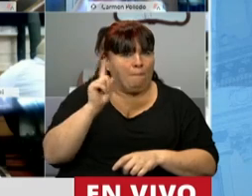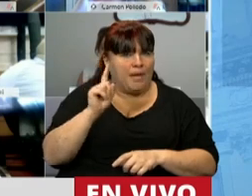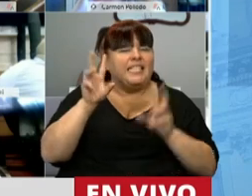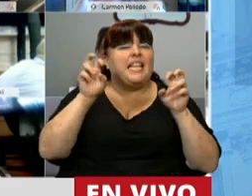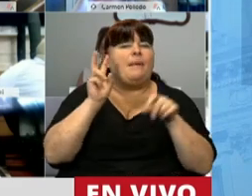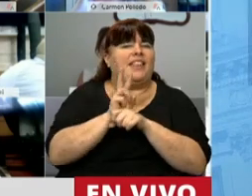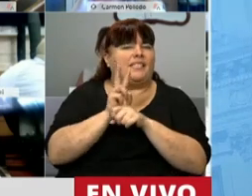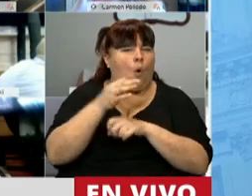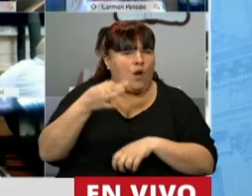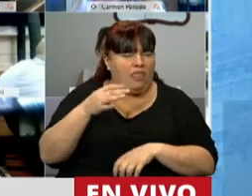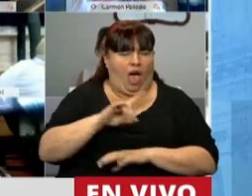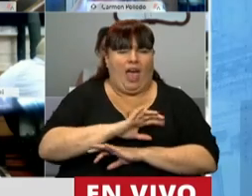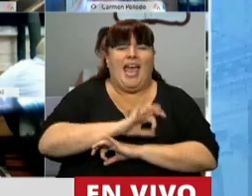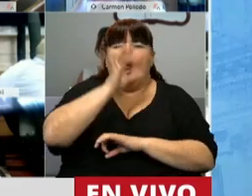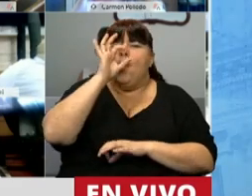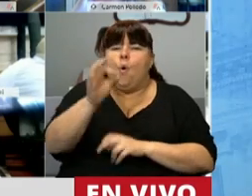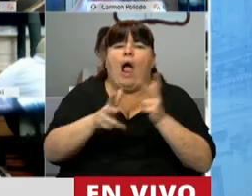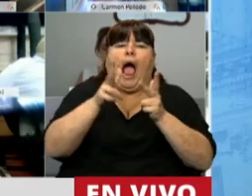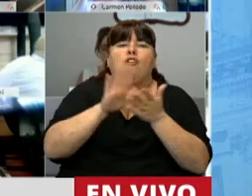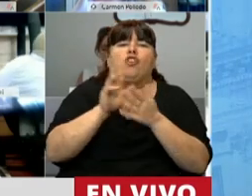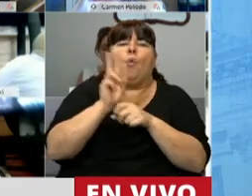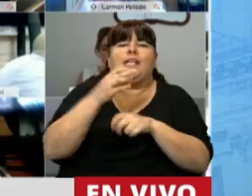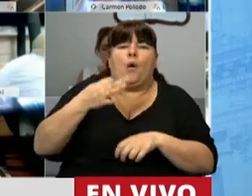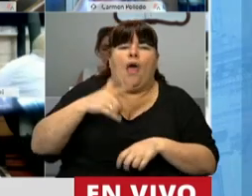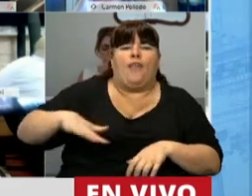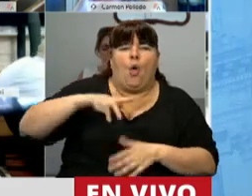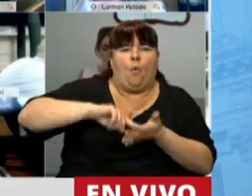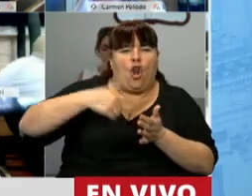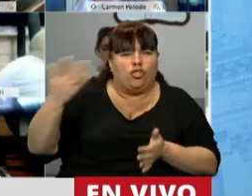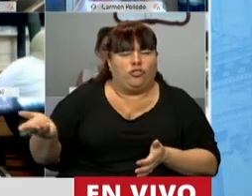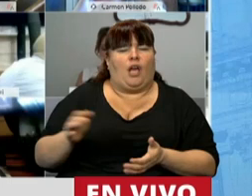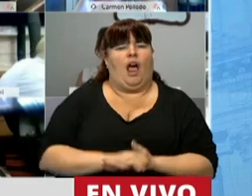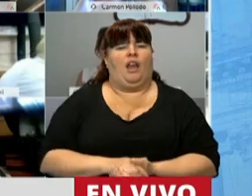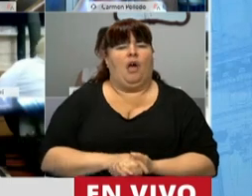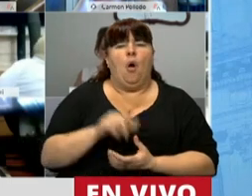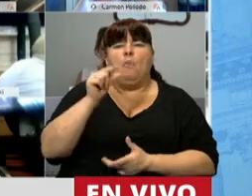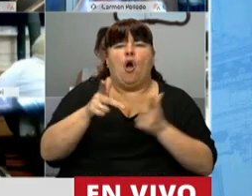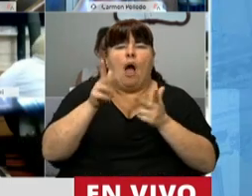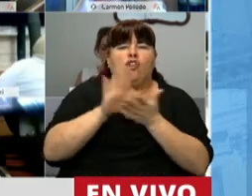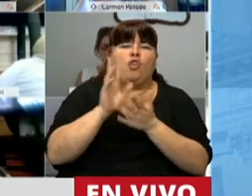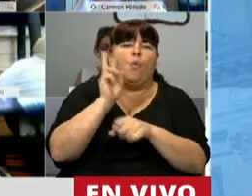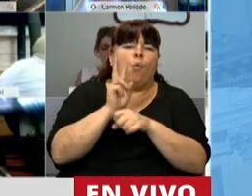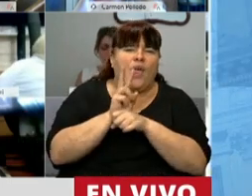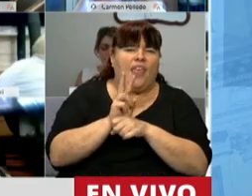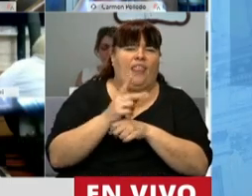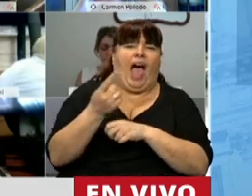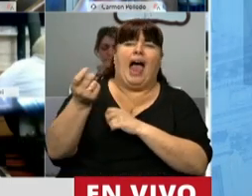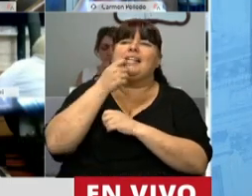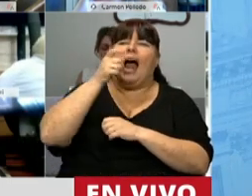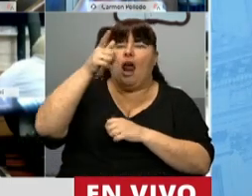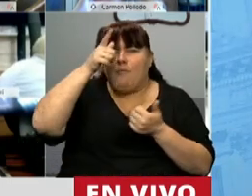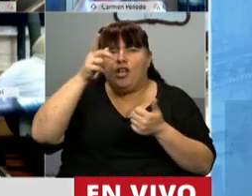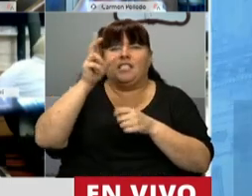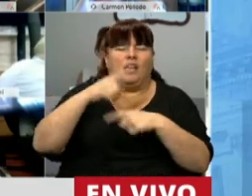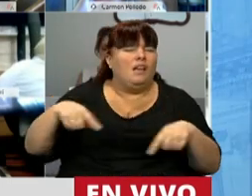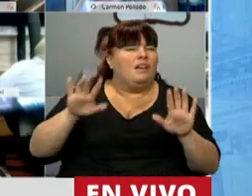es la seguridad. Casi nunca nos habla de la seguridad de los bonaerenses, poco nos habla de cuidar a quienes nos cuidan.